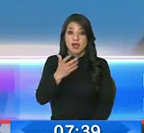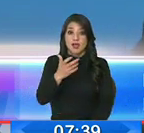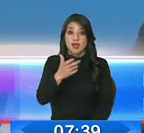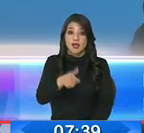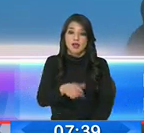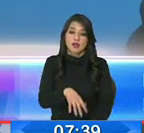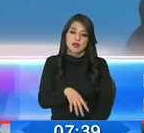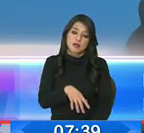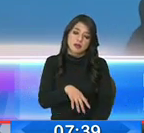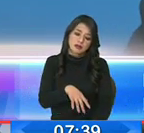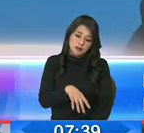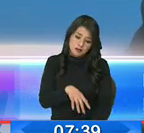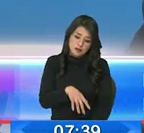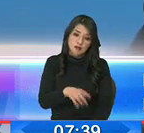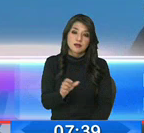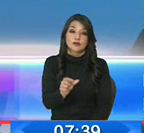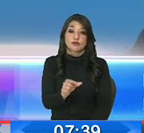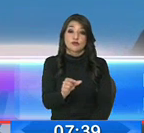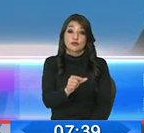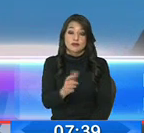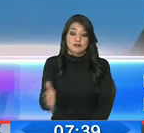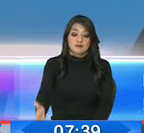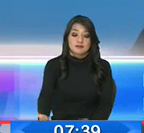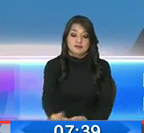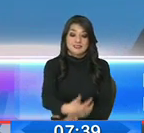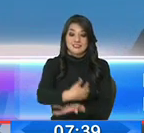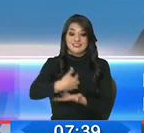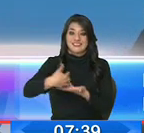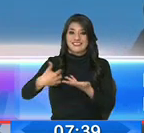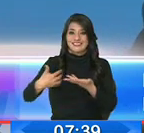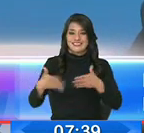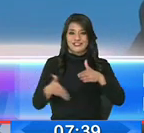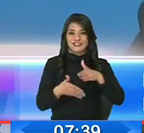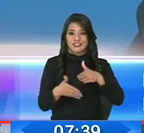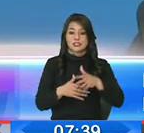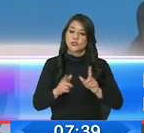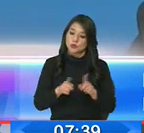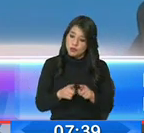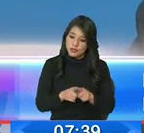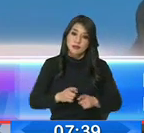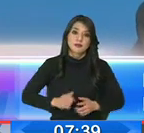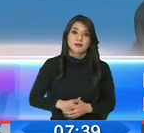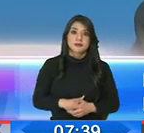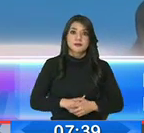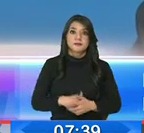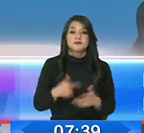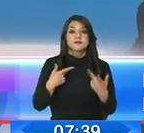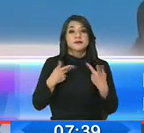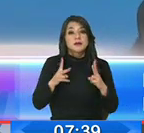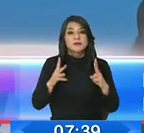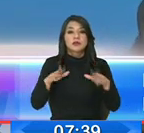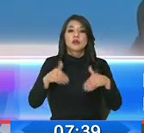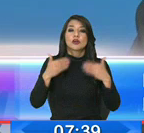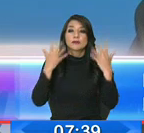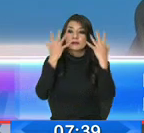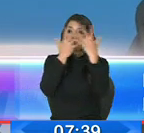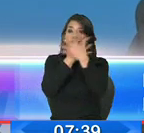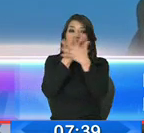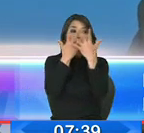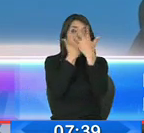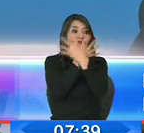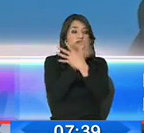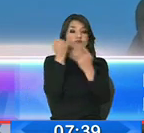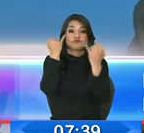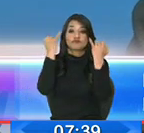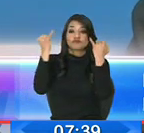adormece el marisco y le están cocinando en vivo, ¿no? Entonces nosotros vivimos aletargados por las ideologías